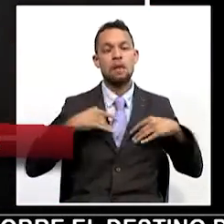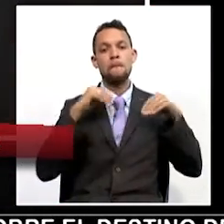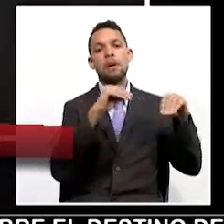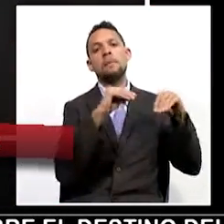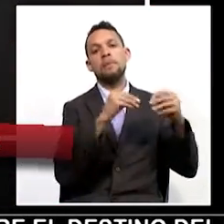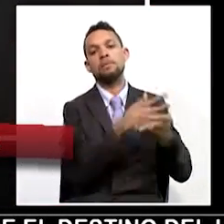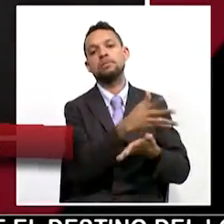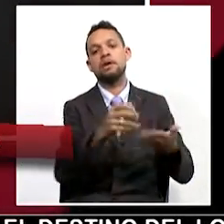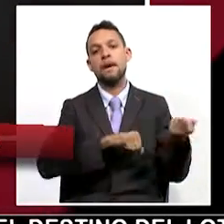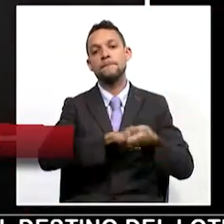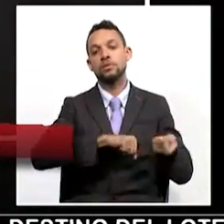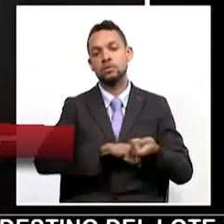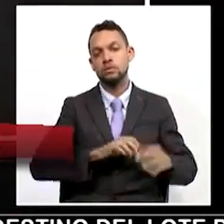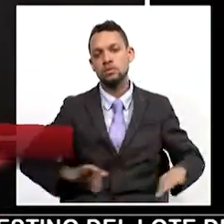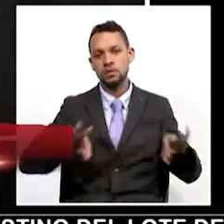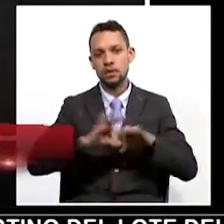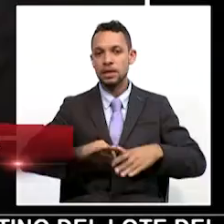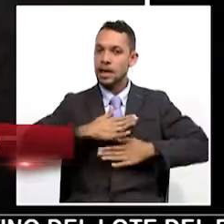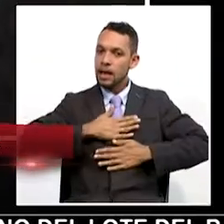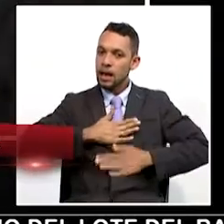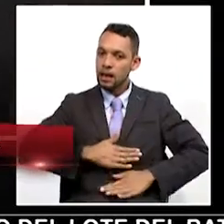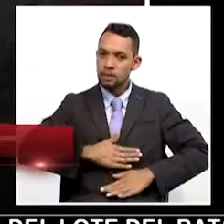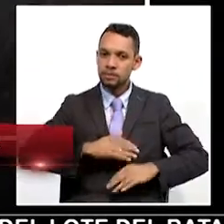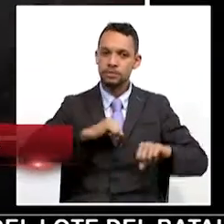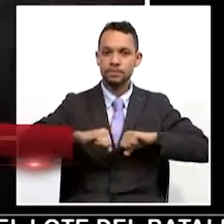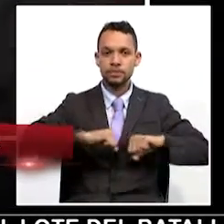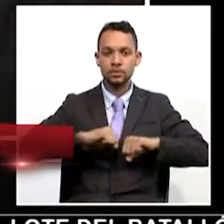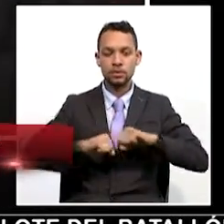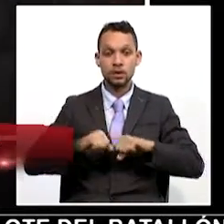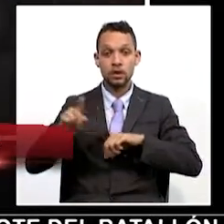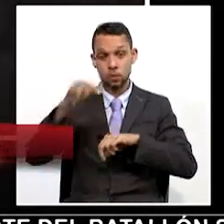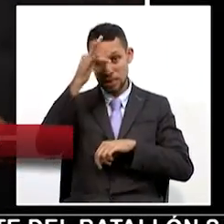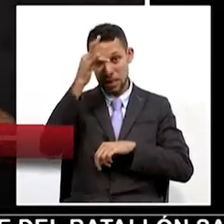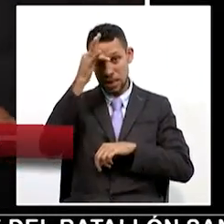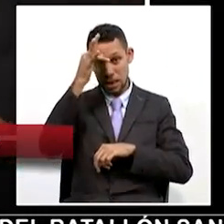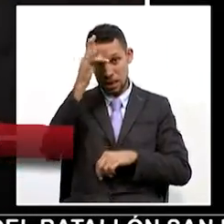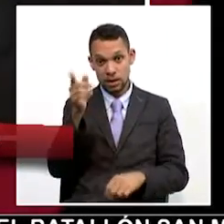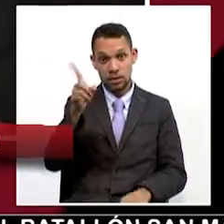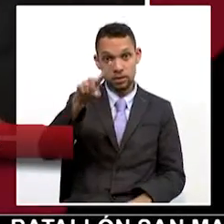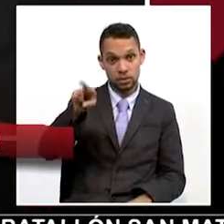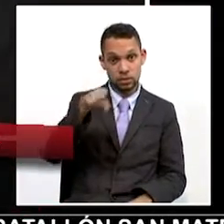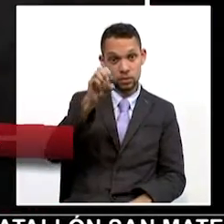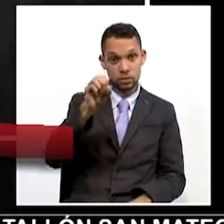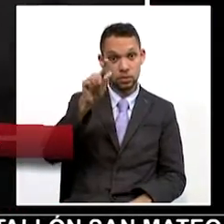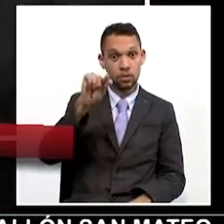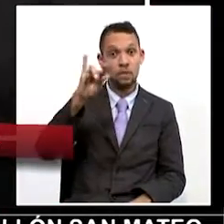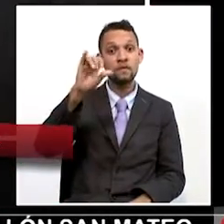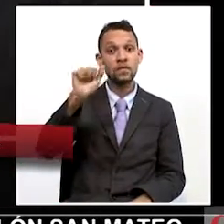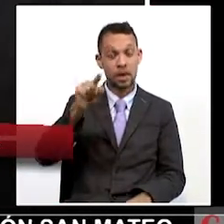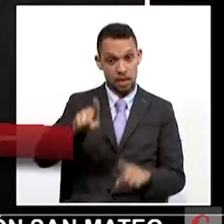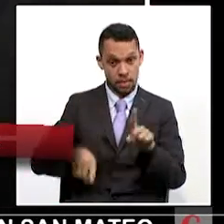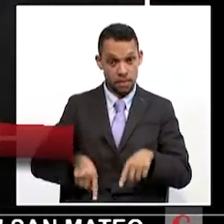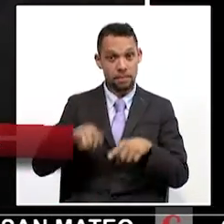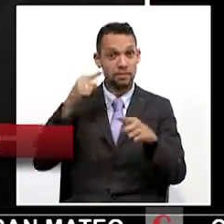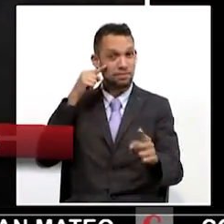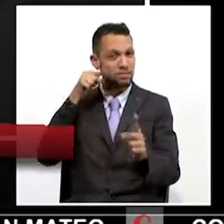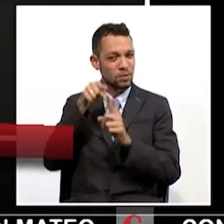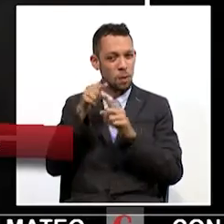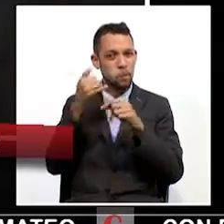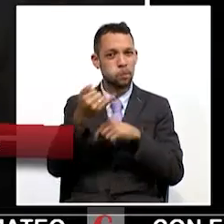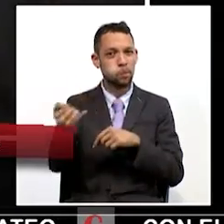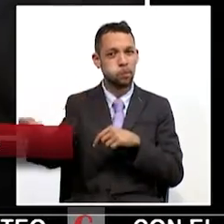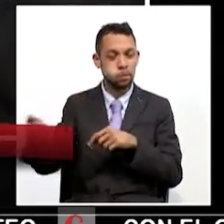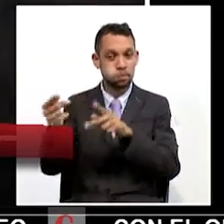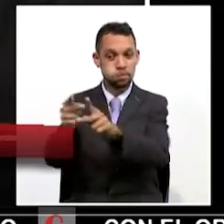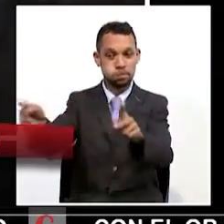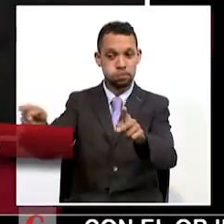esta enfermedad. Es la información que estamos registrando desde el Hospital Santa Sofía, que en otrora, a propósito, era el pabellón destinado para los